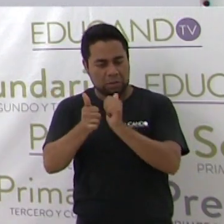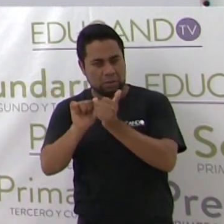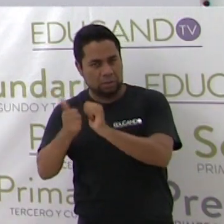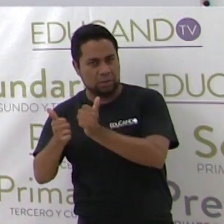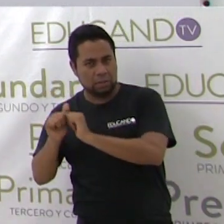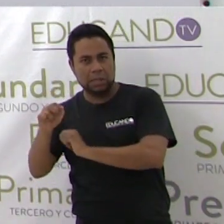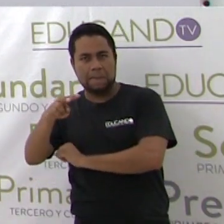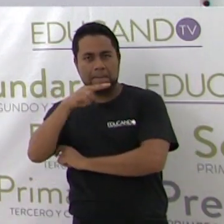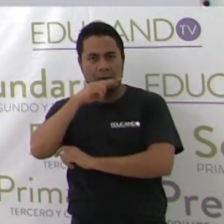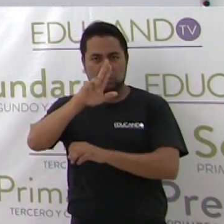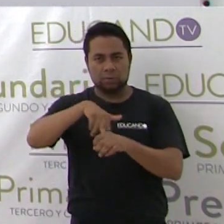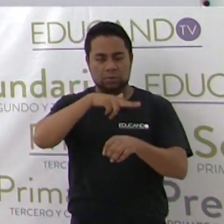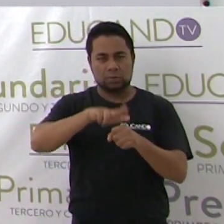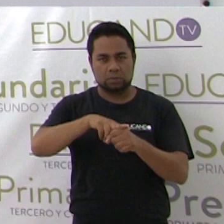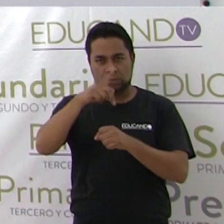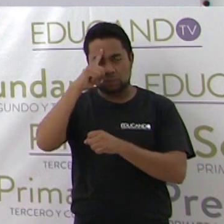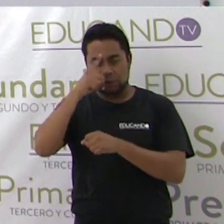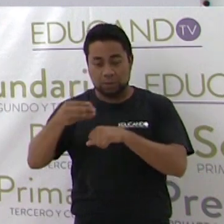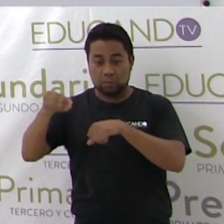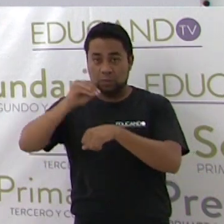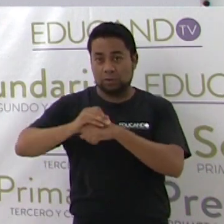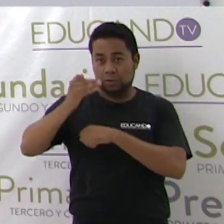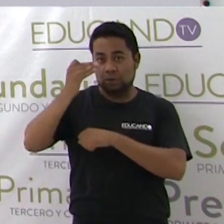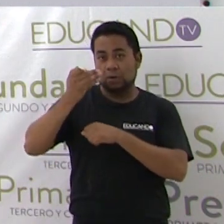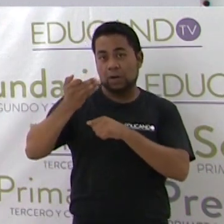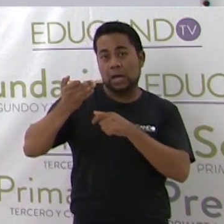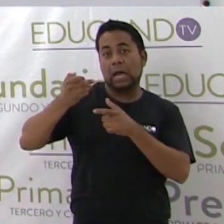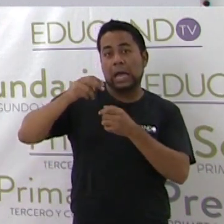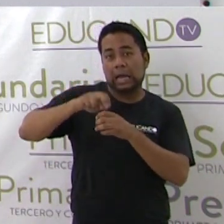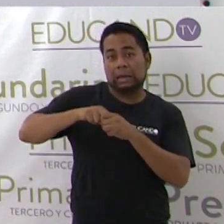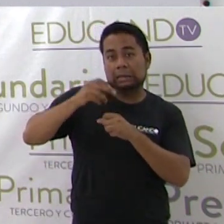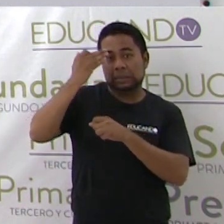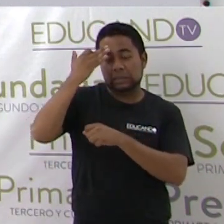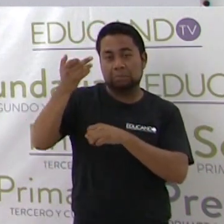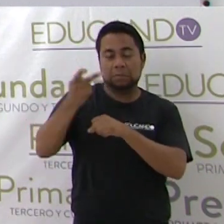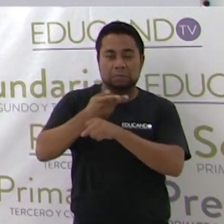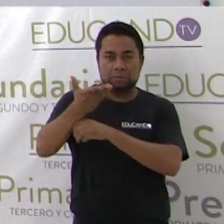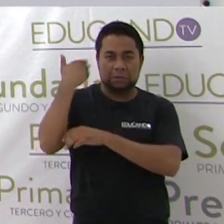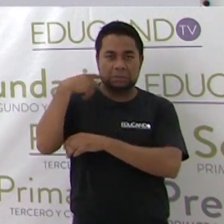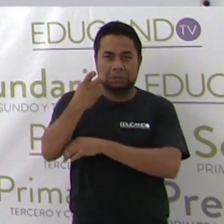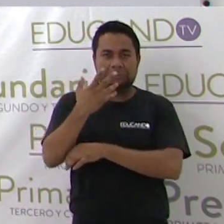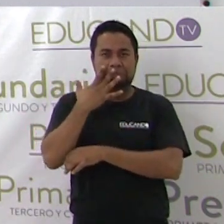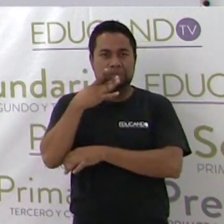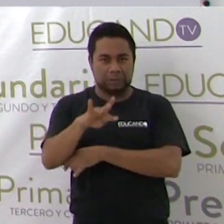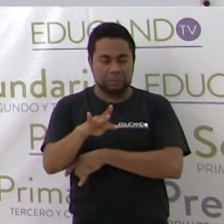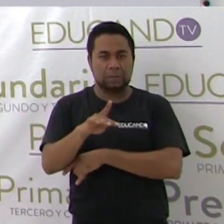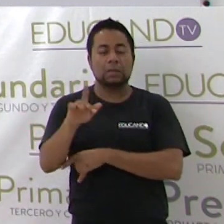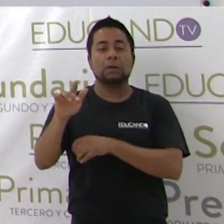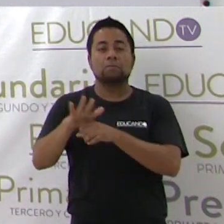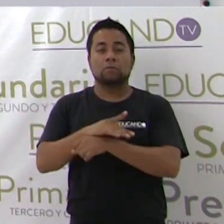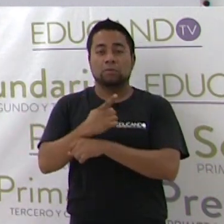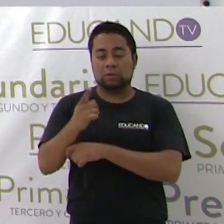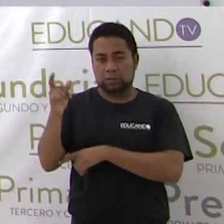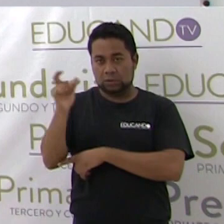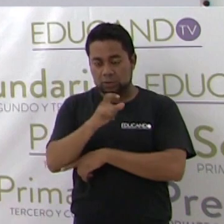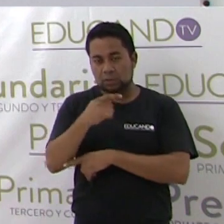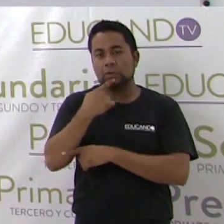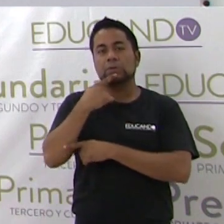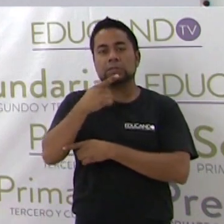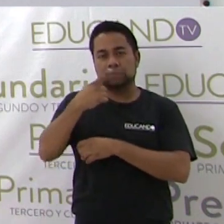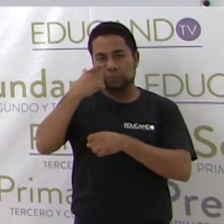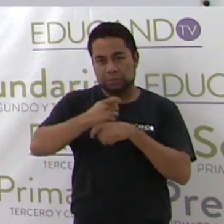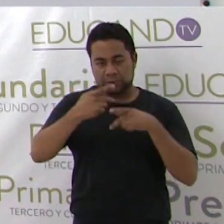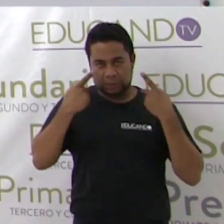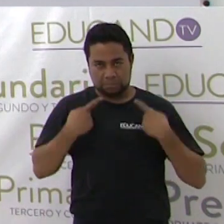verbos regulares en tiempo pretérito. Y es muy sencillo, porque cuando hablamos de la primera persona